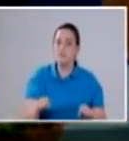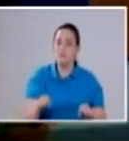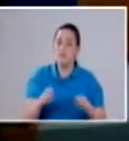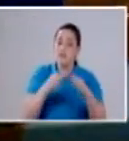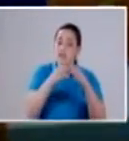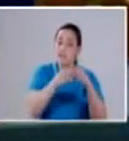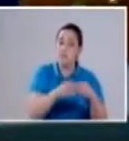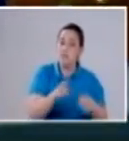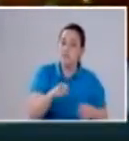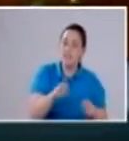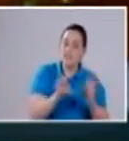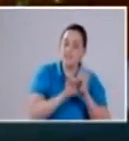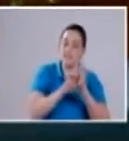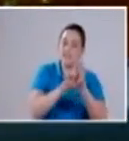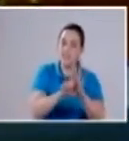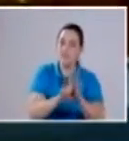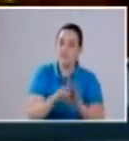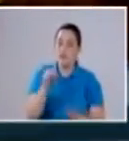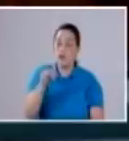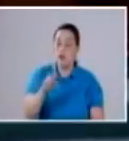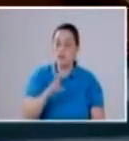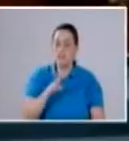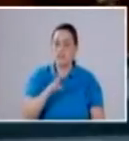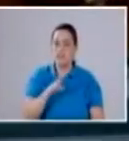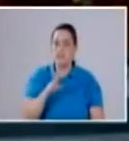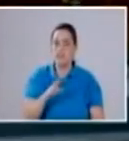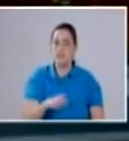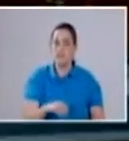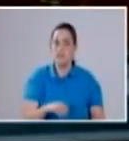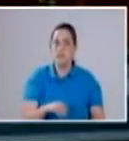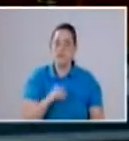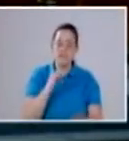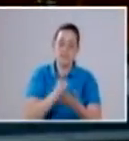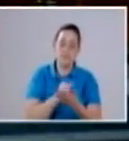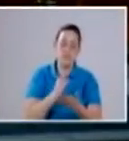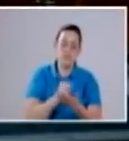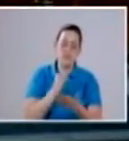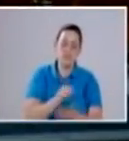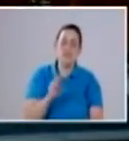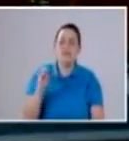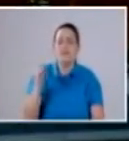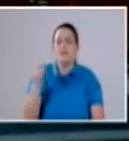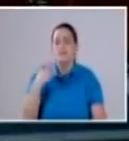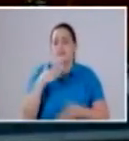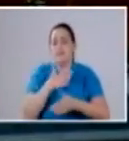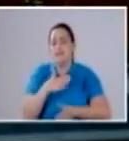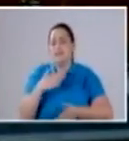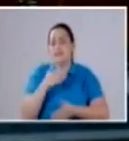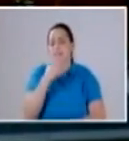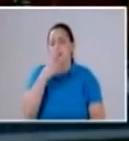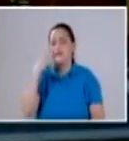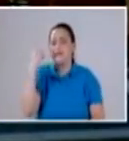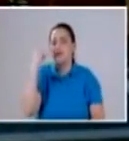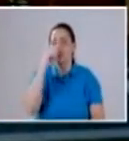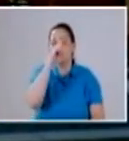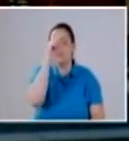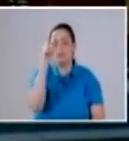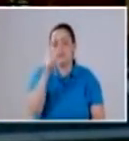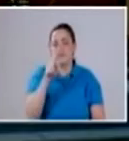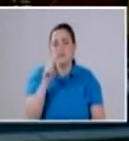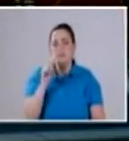nosotros deberíamos de averiguar, y la unción nos va a servir para eso, ¿Qué le agrada a Dios?